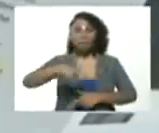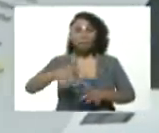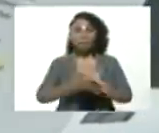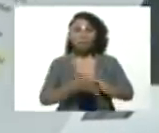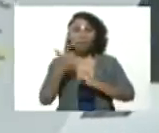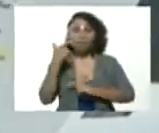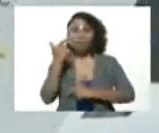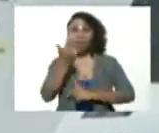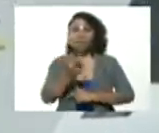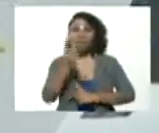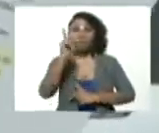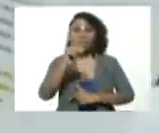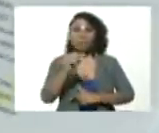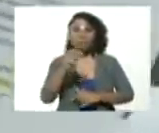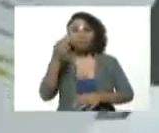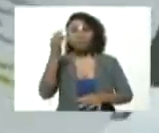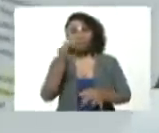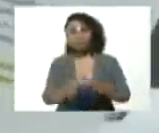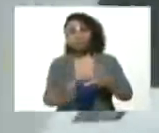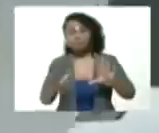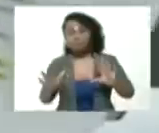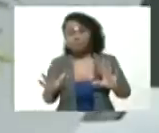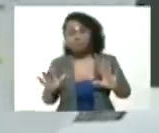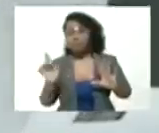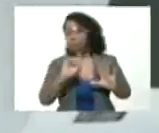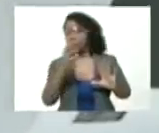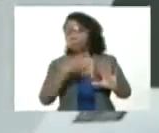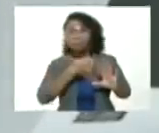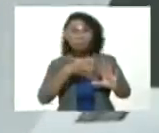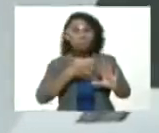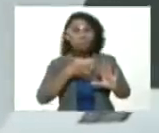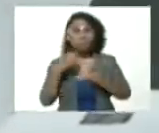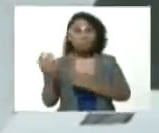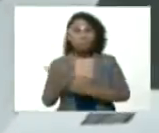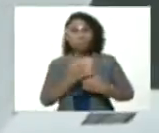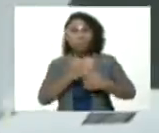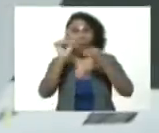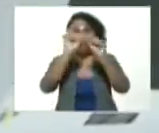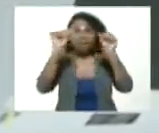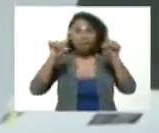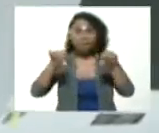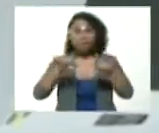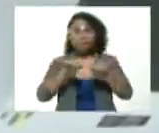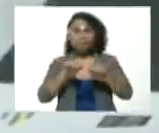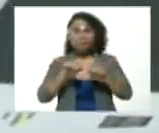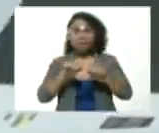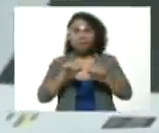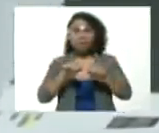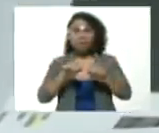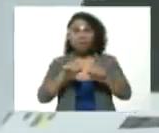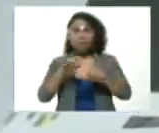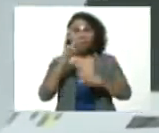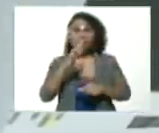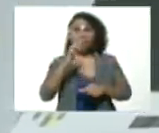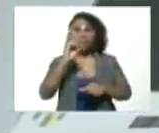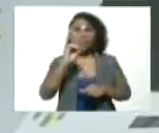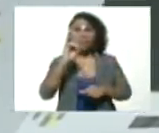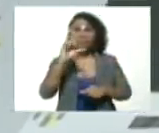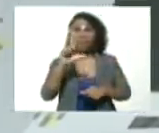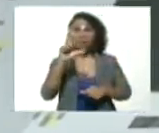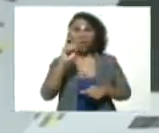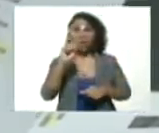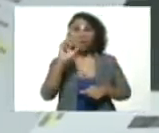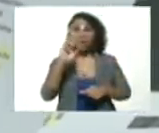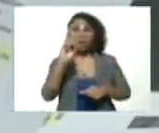que lamentablemente no pueden recibir el sistema Rolls-Royce para energizar las